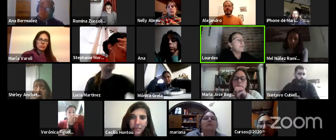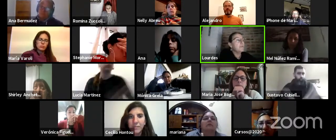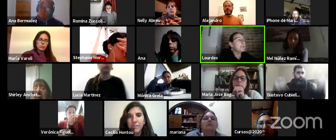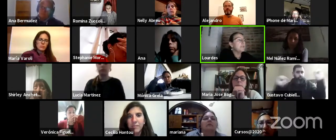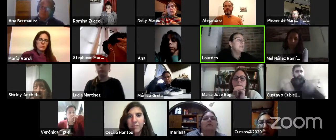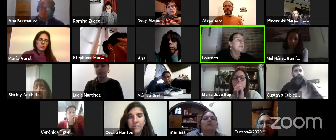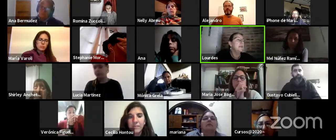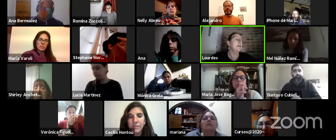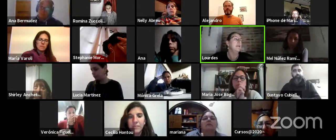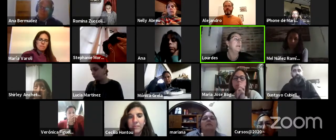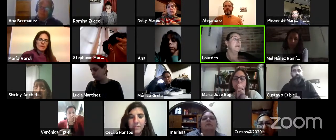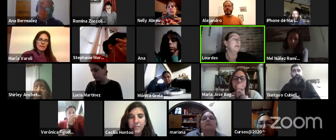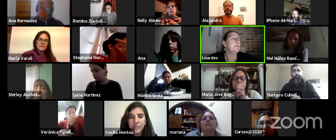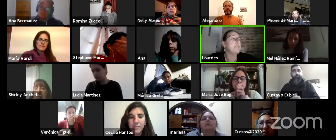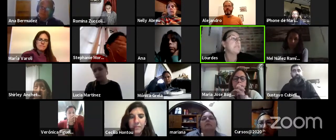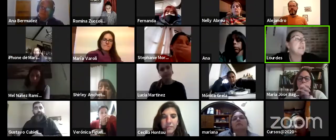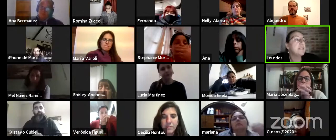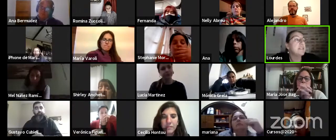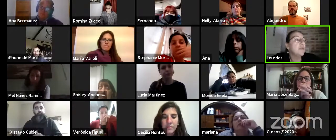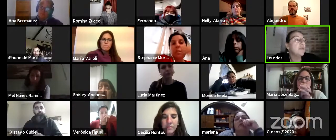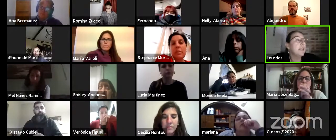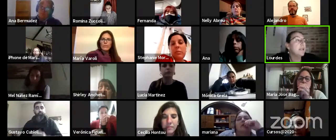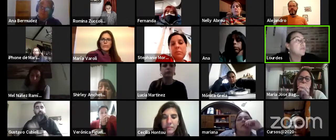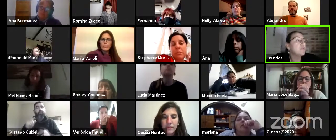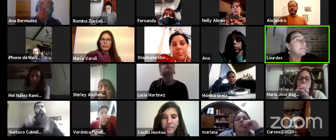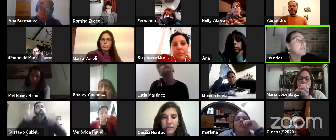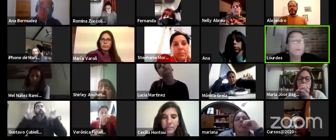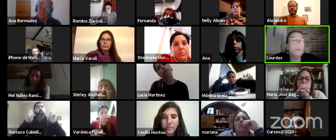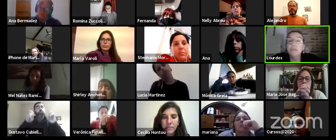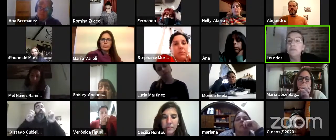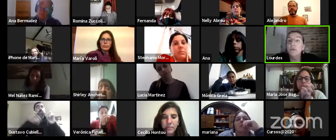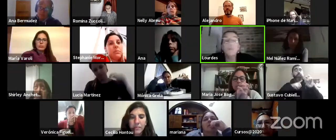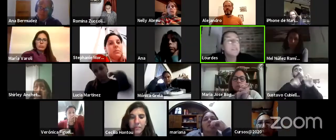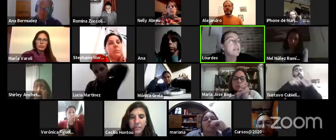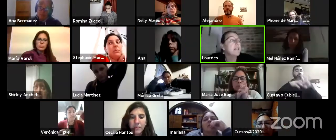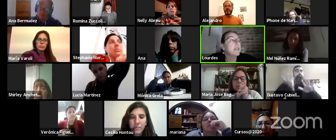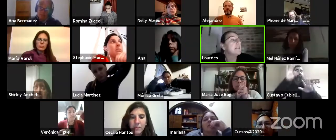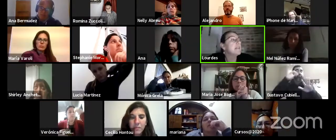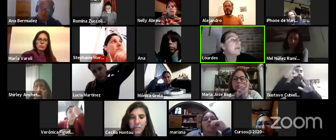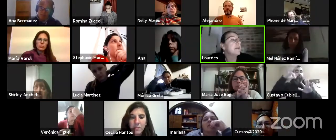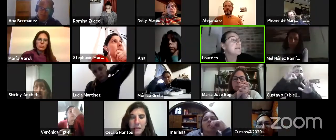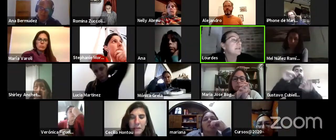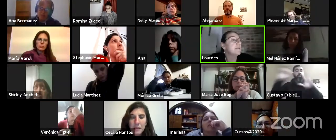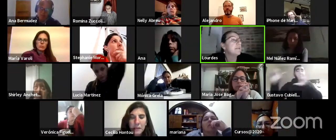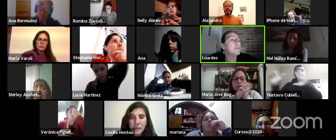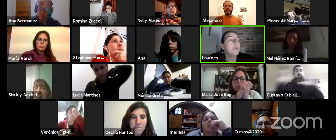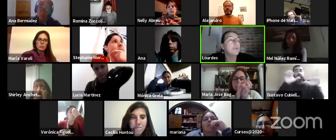analizamos. Después, en relación a la cláusula de excepción, un